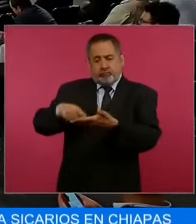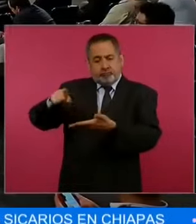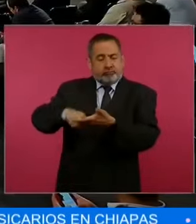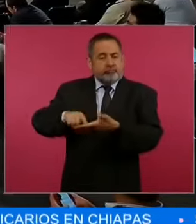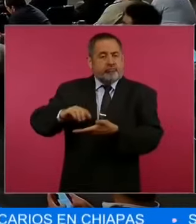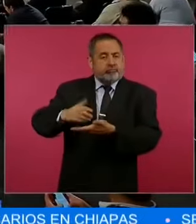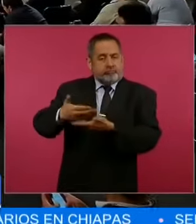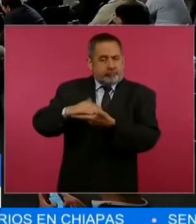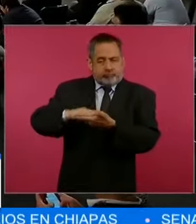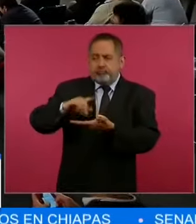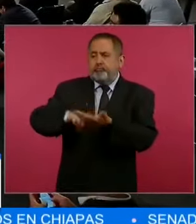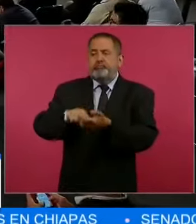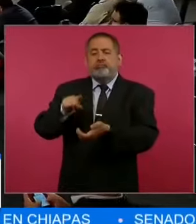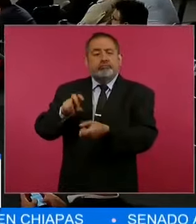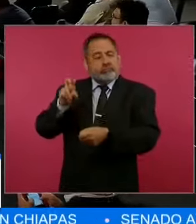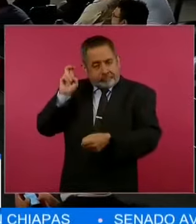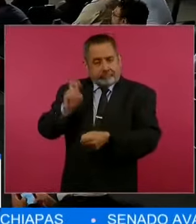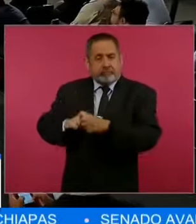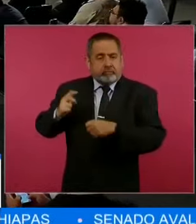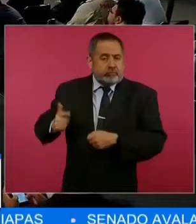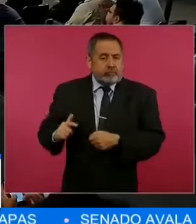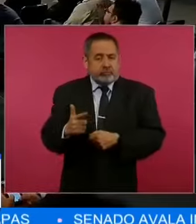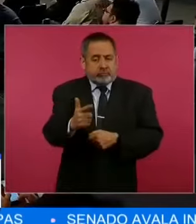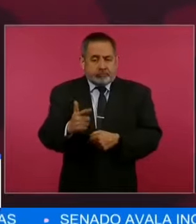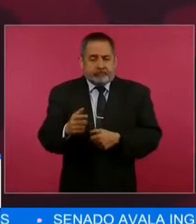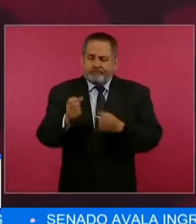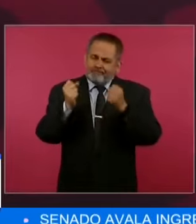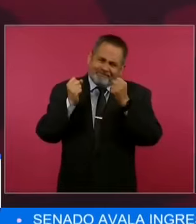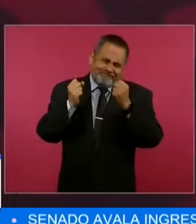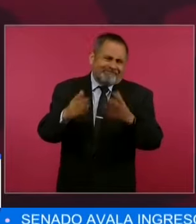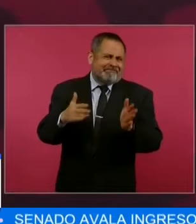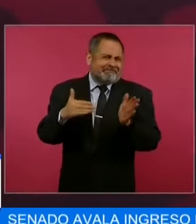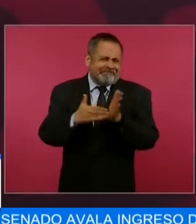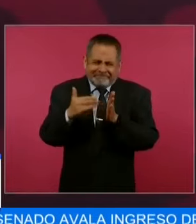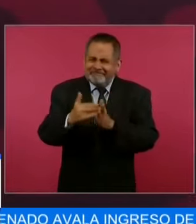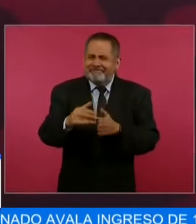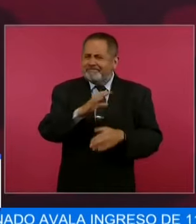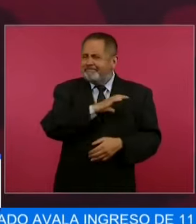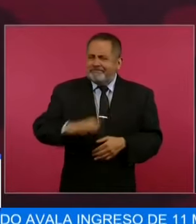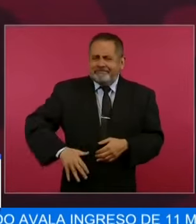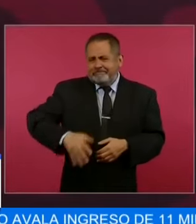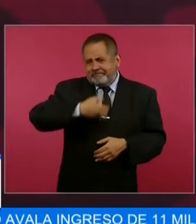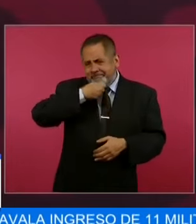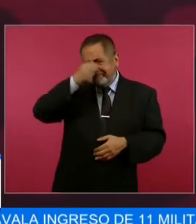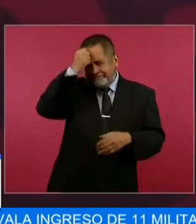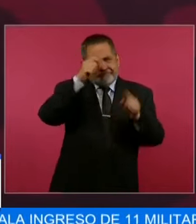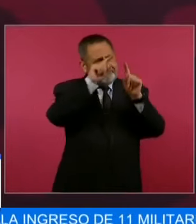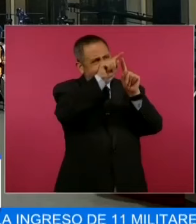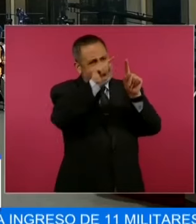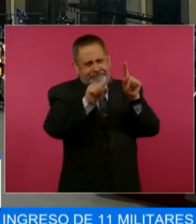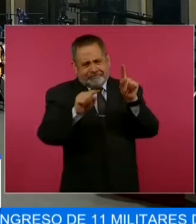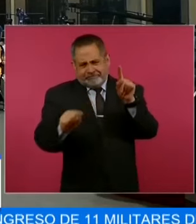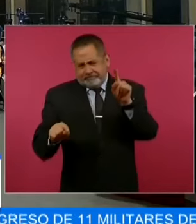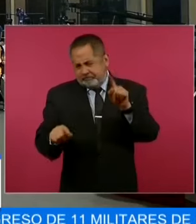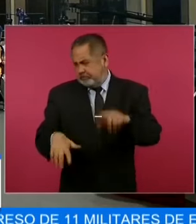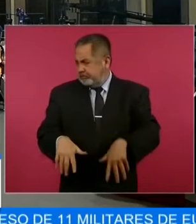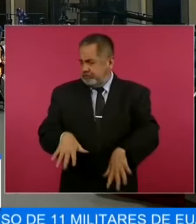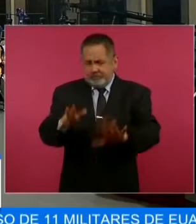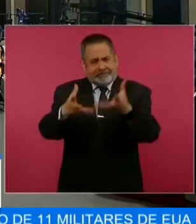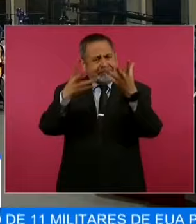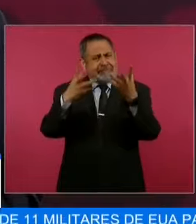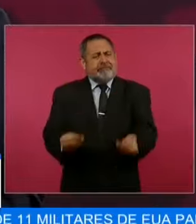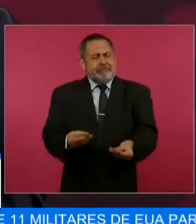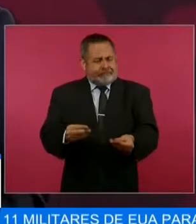y las autoridades locales ayuden porque estamos hablando de una